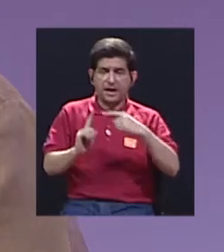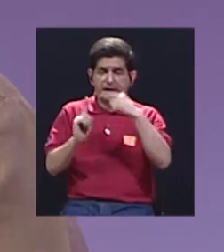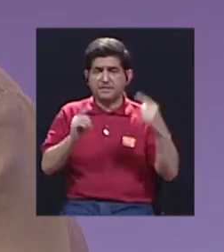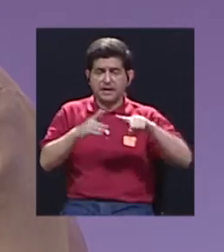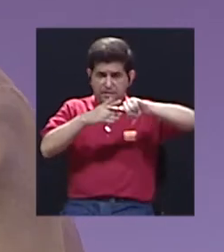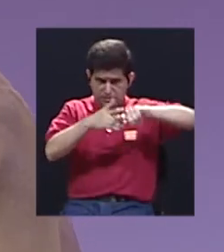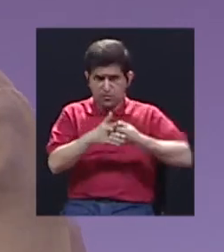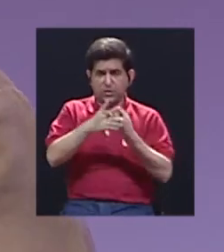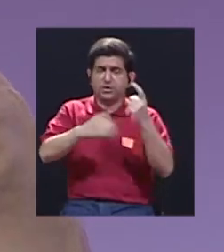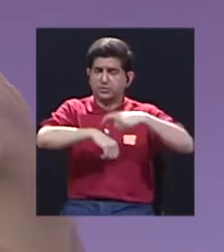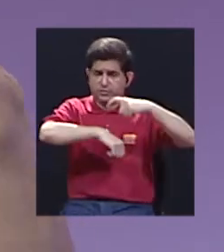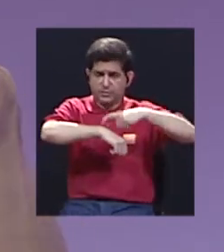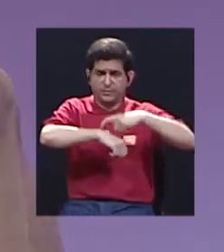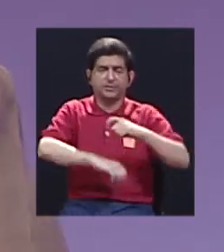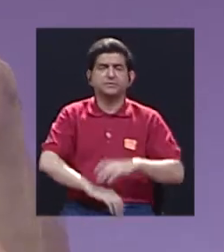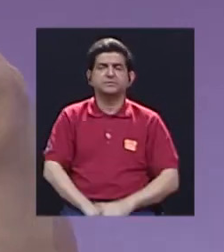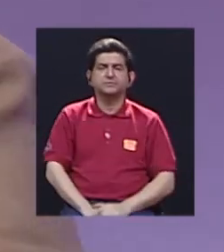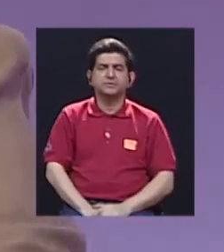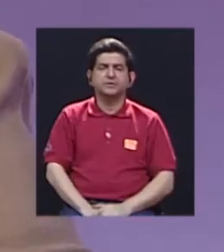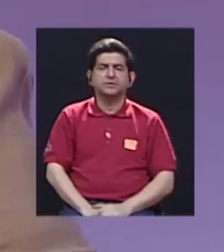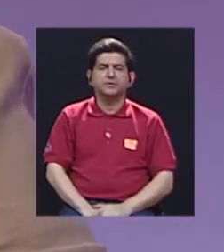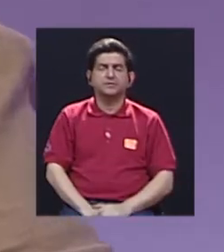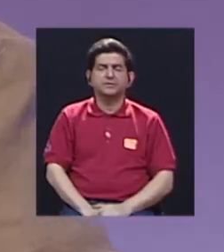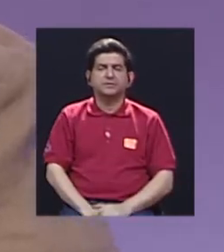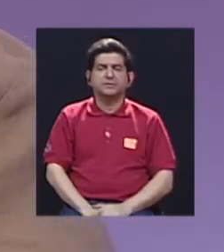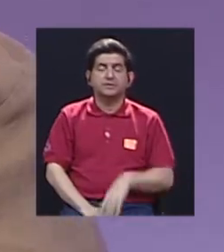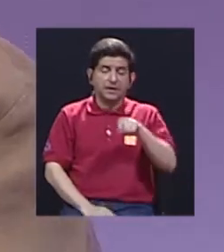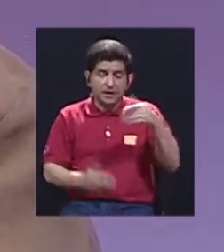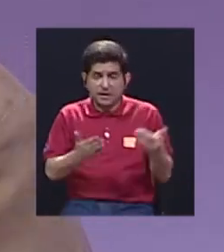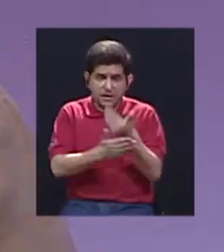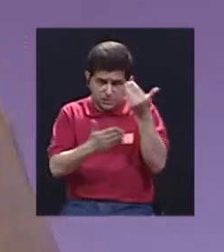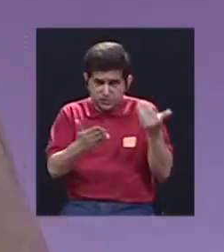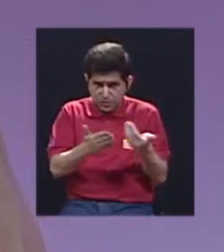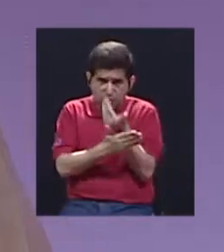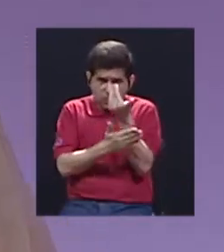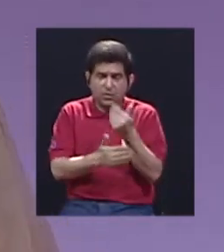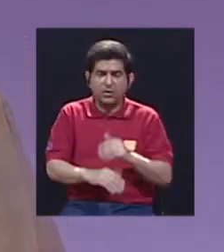hace un rato, y en esta nueva